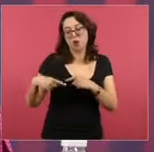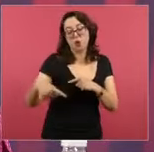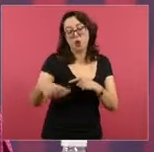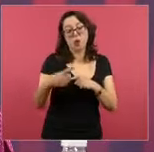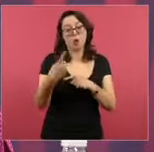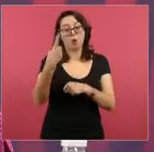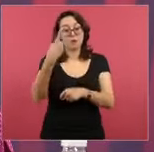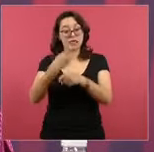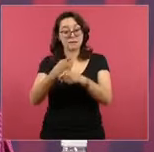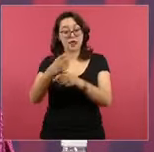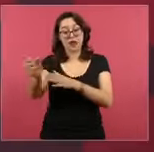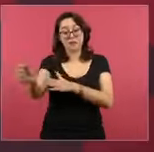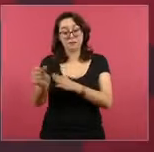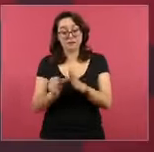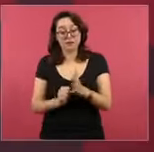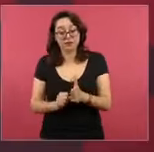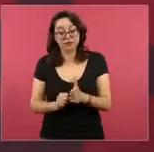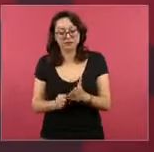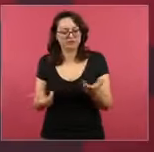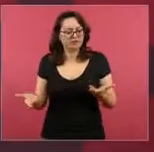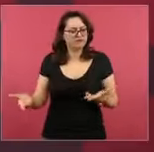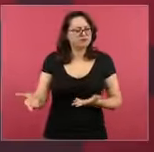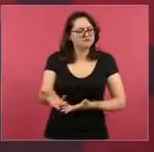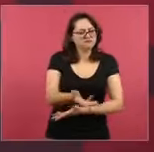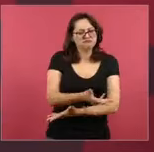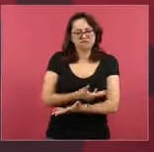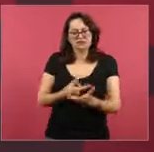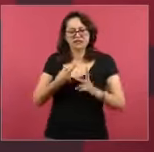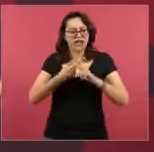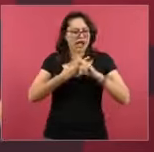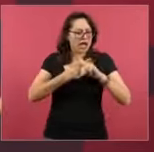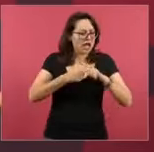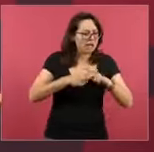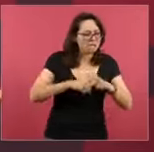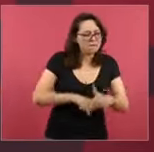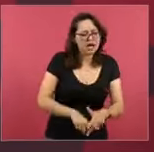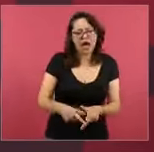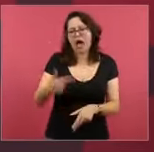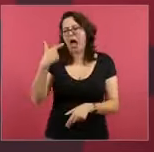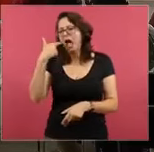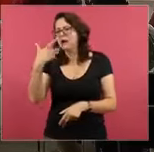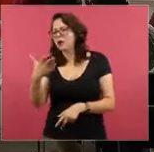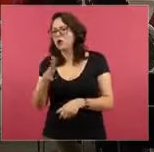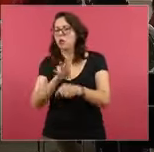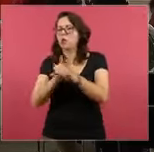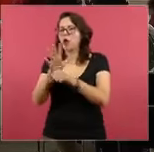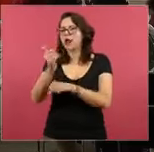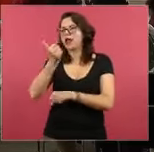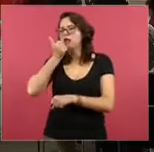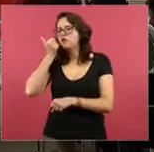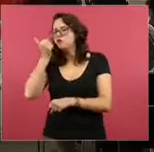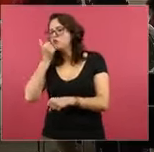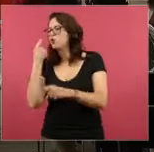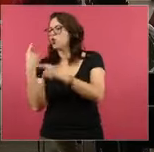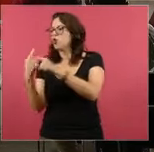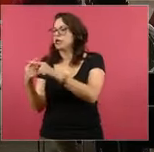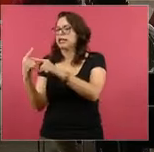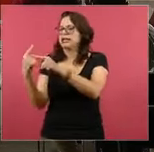los alumnos y las alumnas tiene que ver desde las características de qué tipo de alumnos llegan con nosotros. Hay que